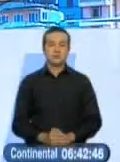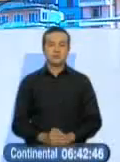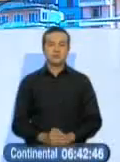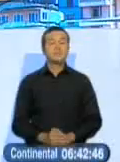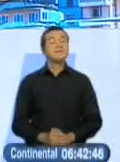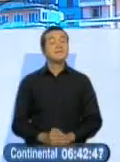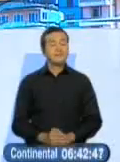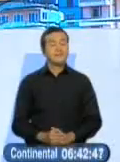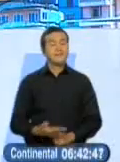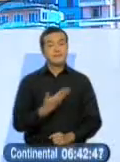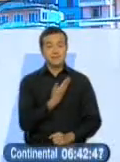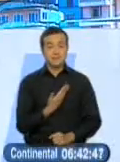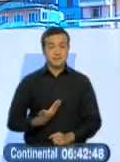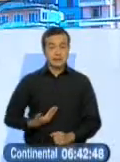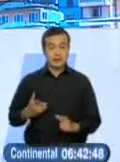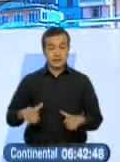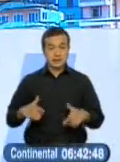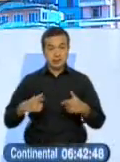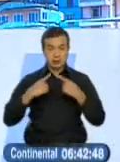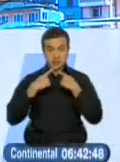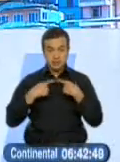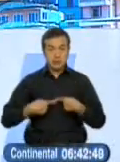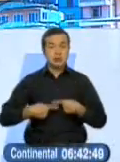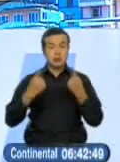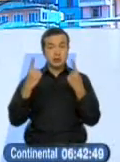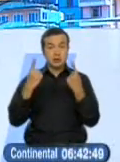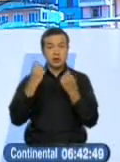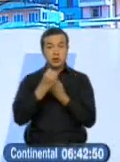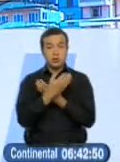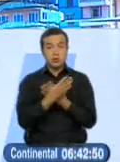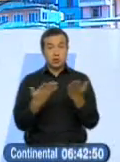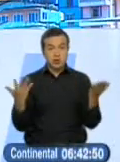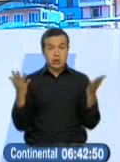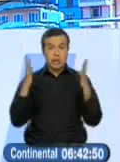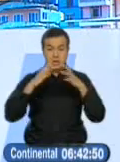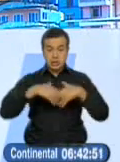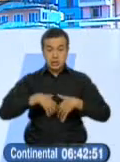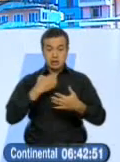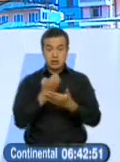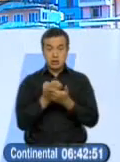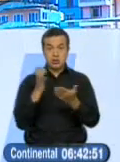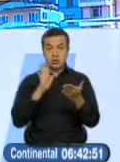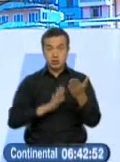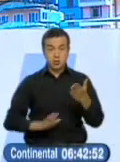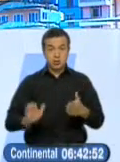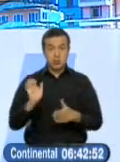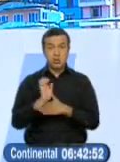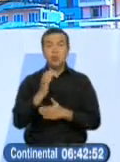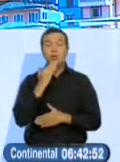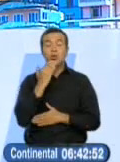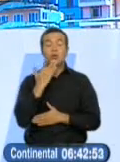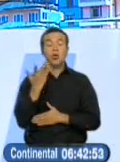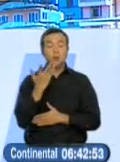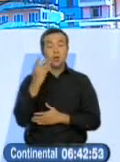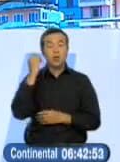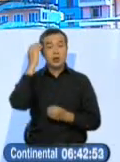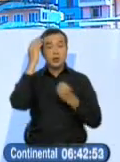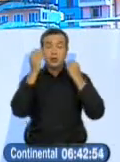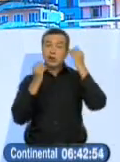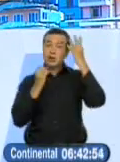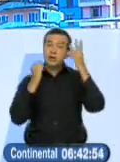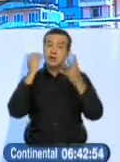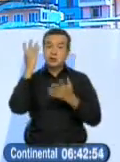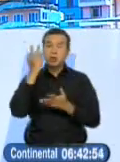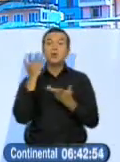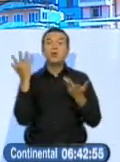El primer mandatario Lenín Moreno insistió en su mensaje semanal en que la salida a la crisis económica del Ecuador será a través de medidas creativas y no mediante